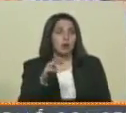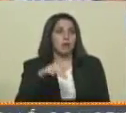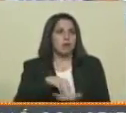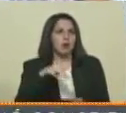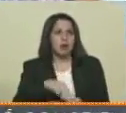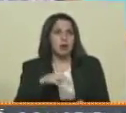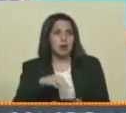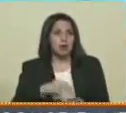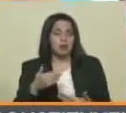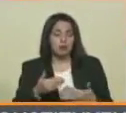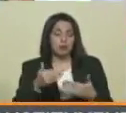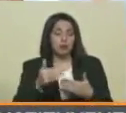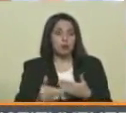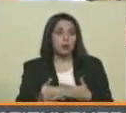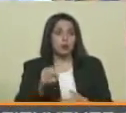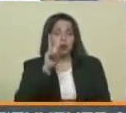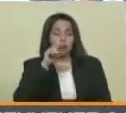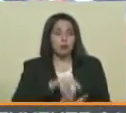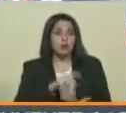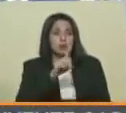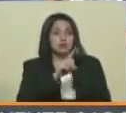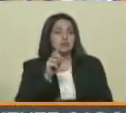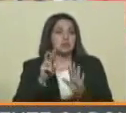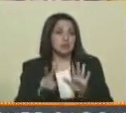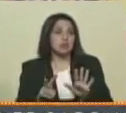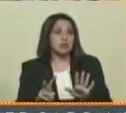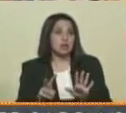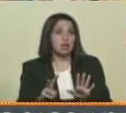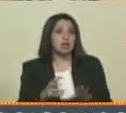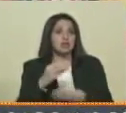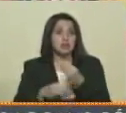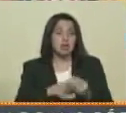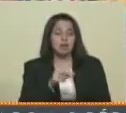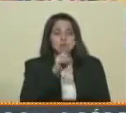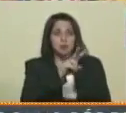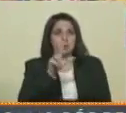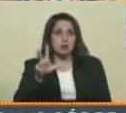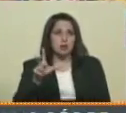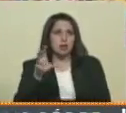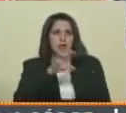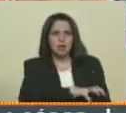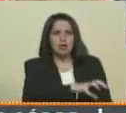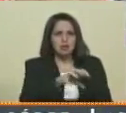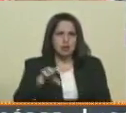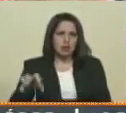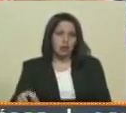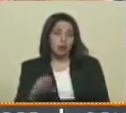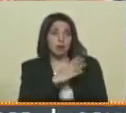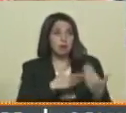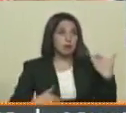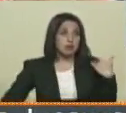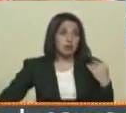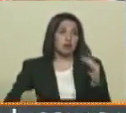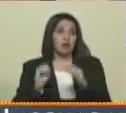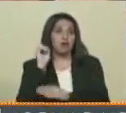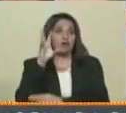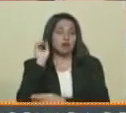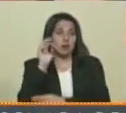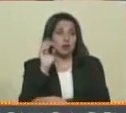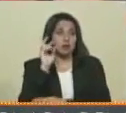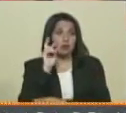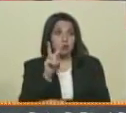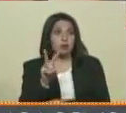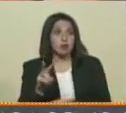de las elecciones regionales 2017 que se realizan en 23 estados del país, a mi lado se encuentra el presidente de la Fundación Televisora